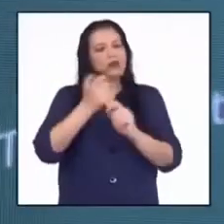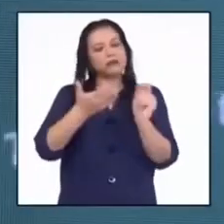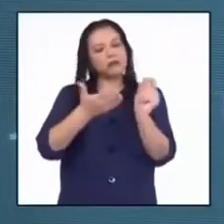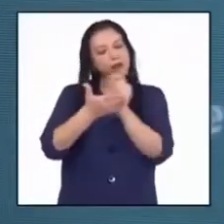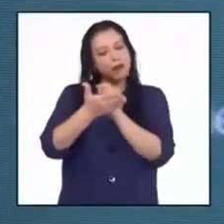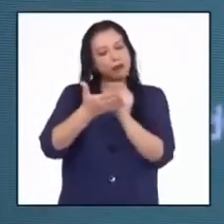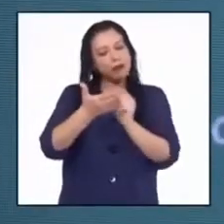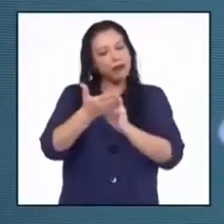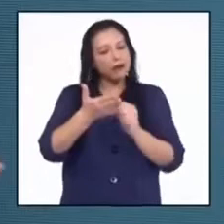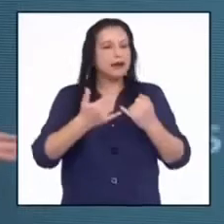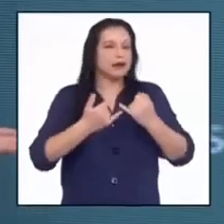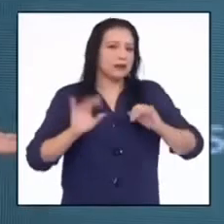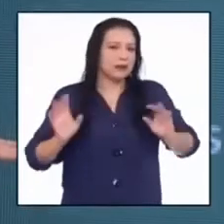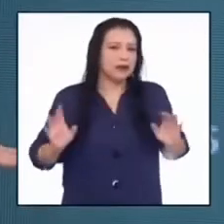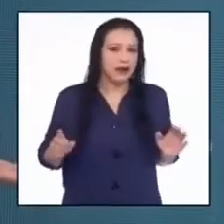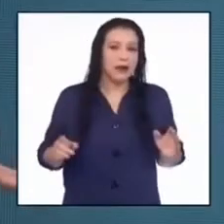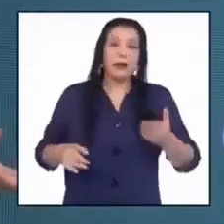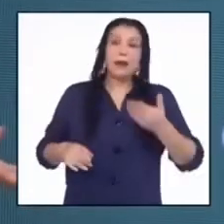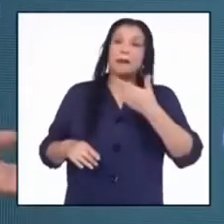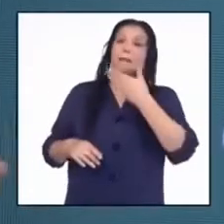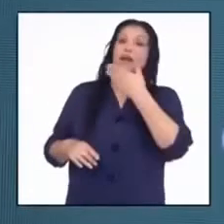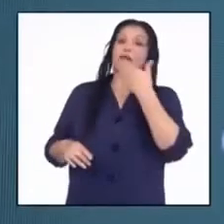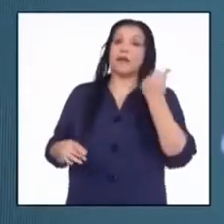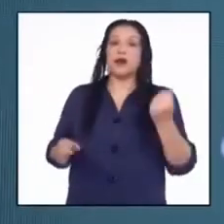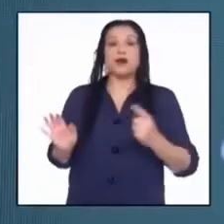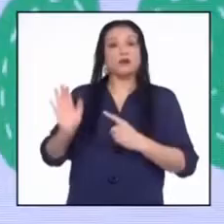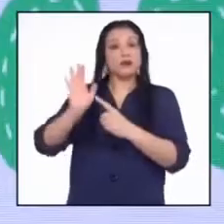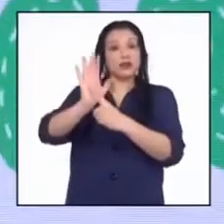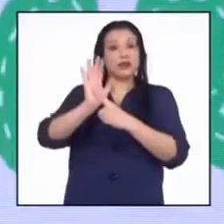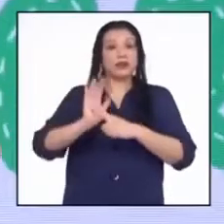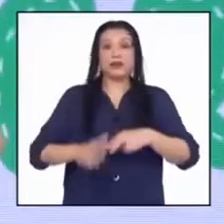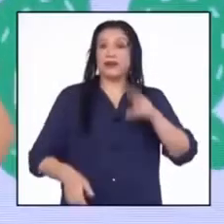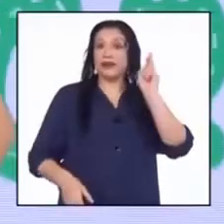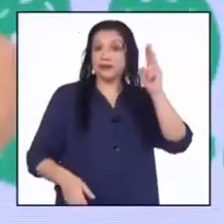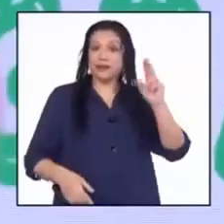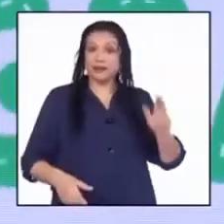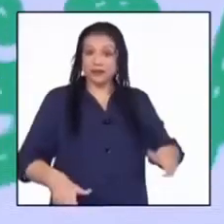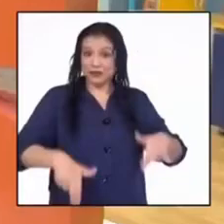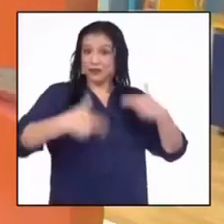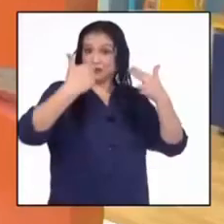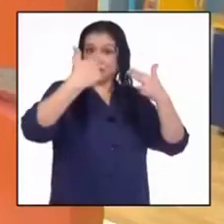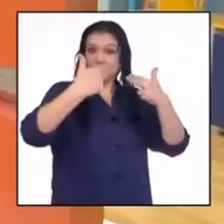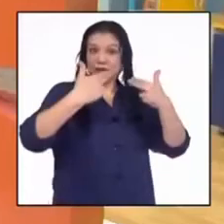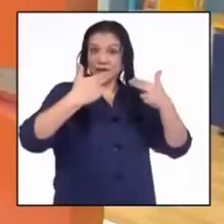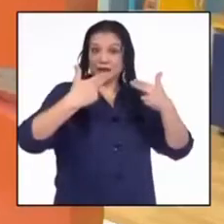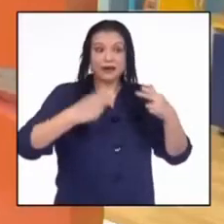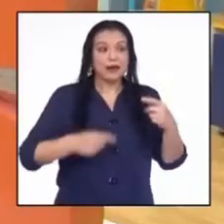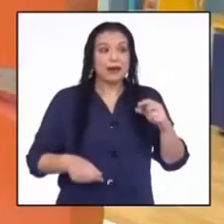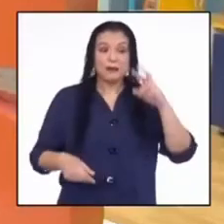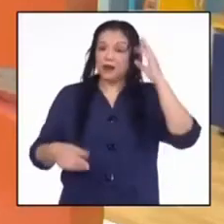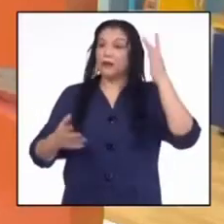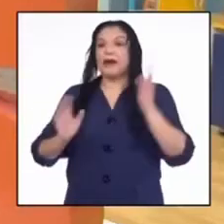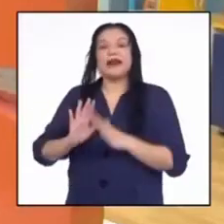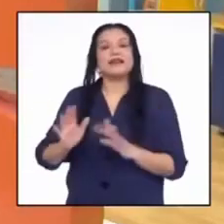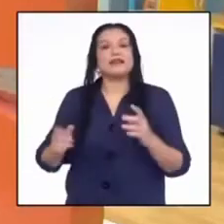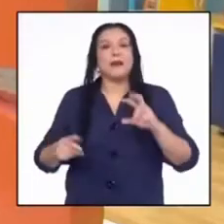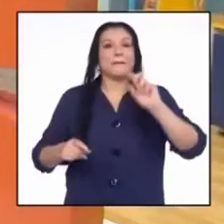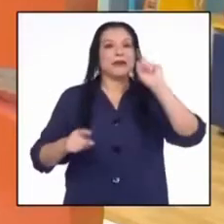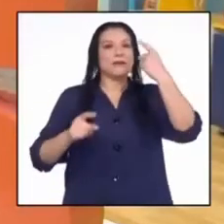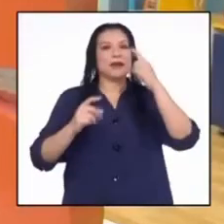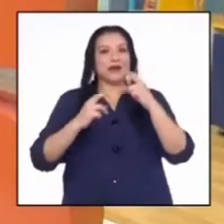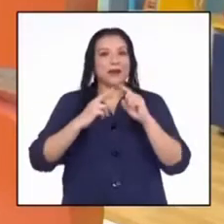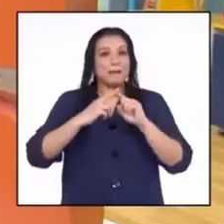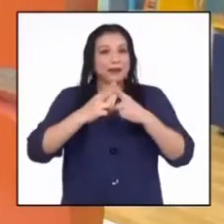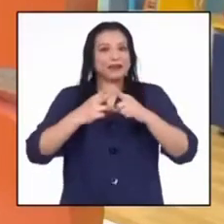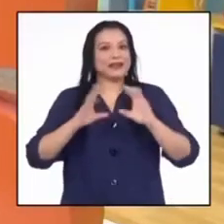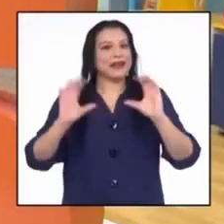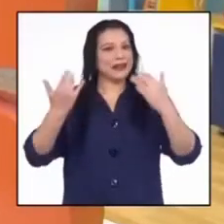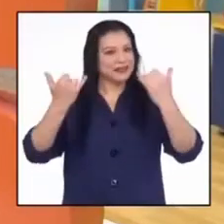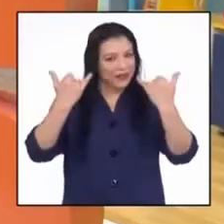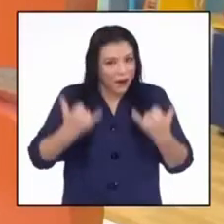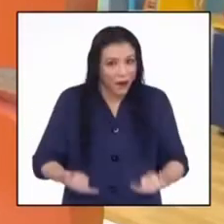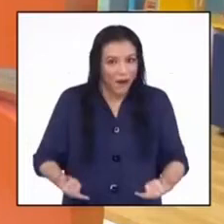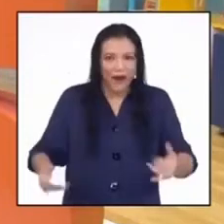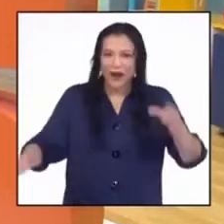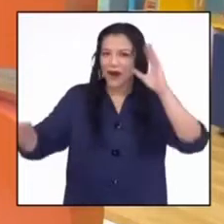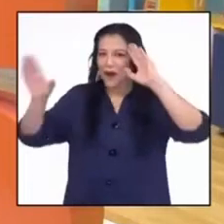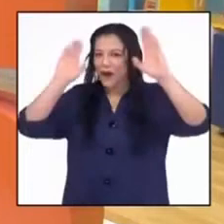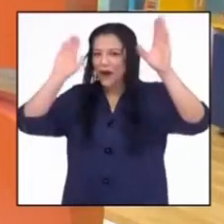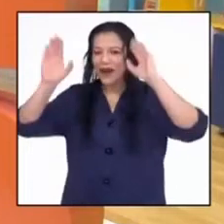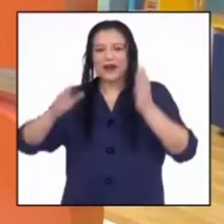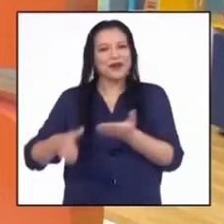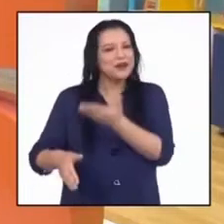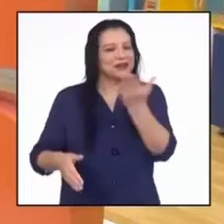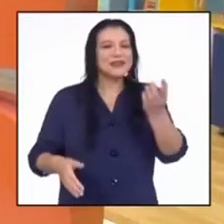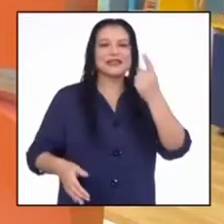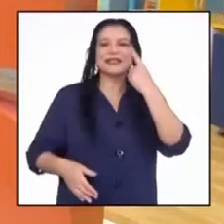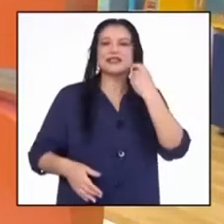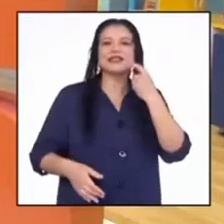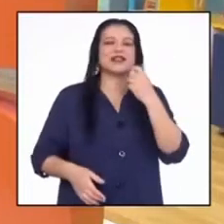También. Pero mejor mostrémosle a la profesora. Por supuesto, pero para eso primero tenemos que empezar el programa. Hola, hola, chicas y